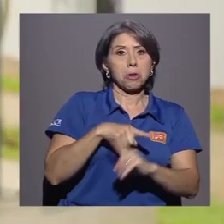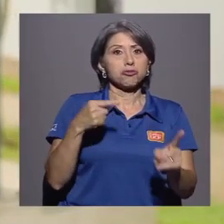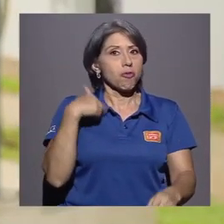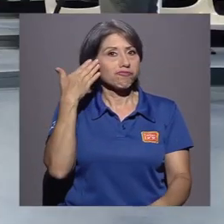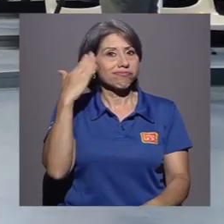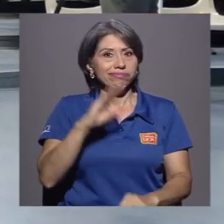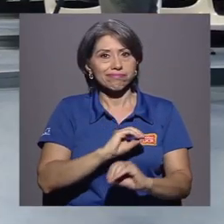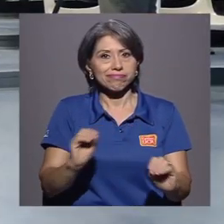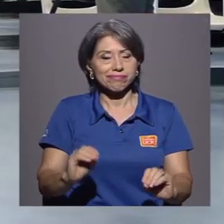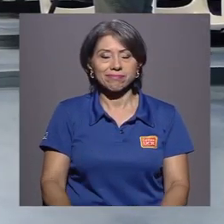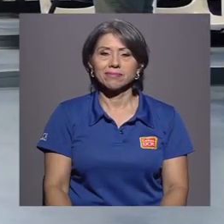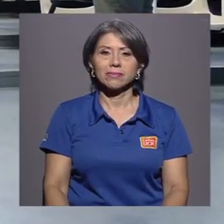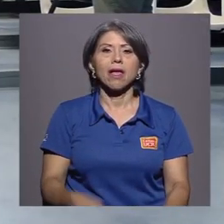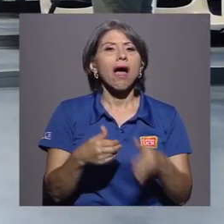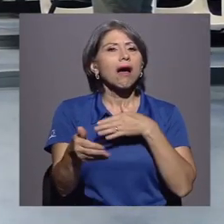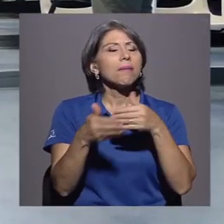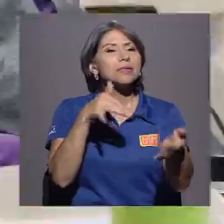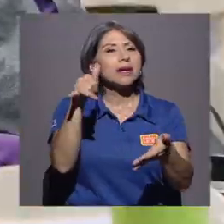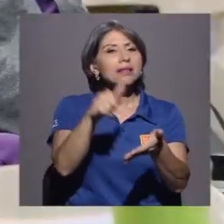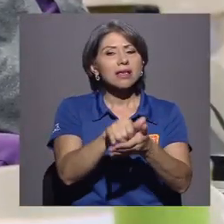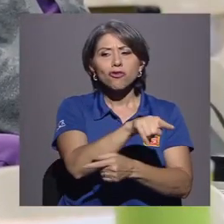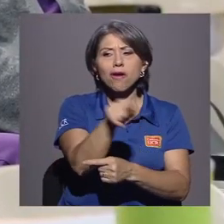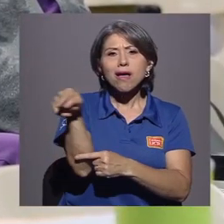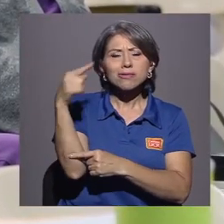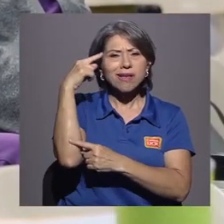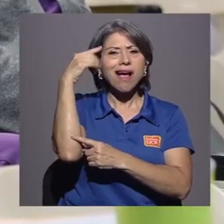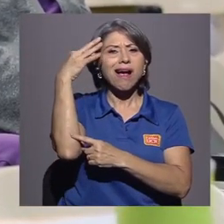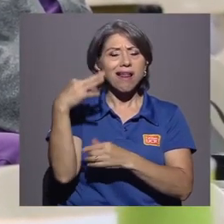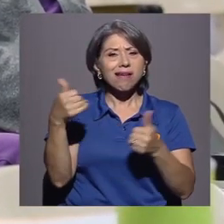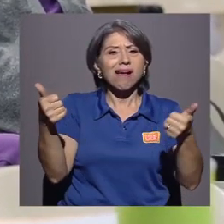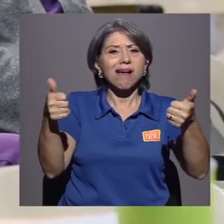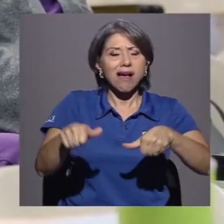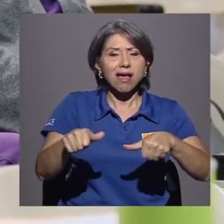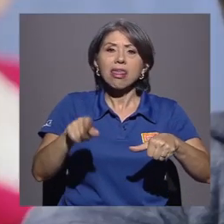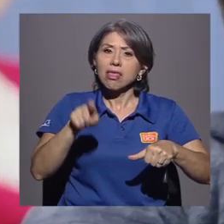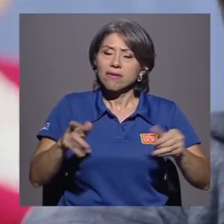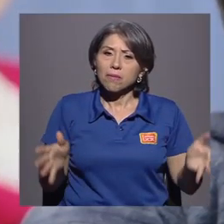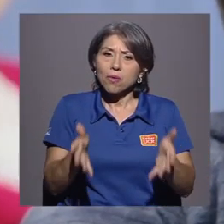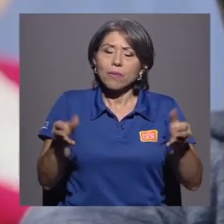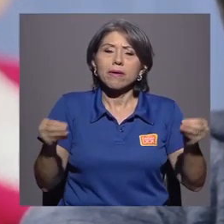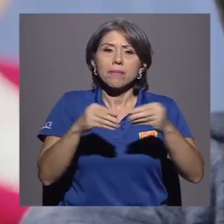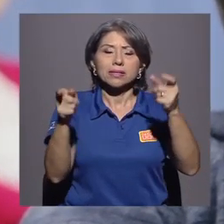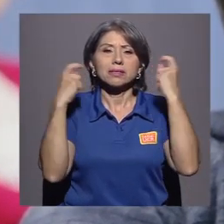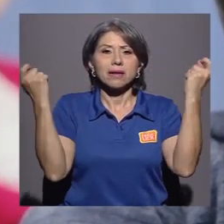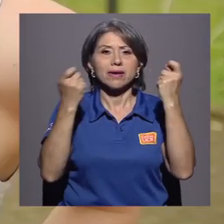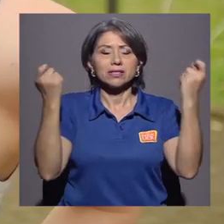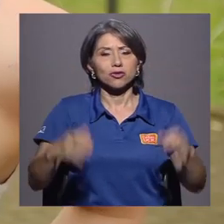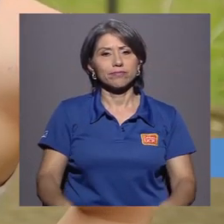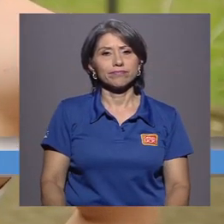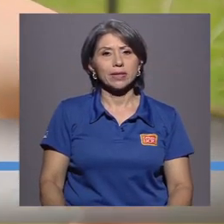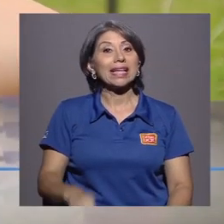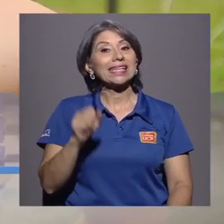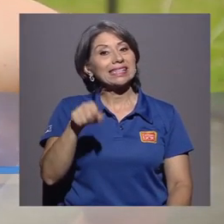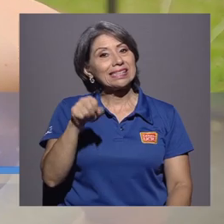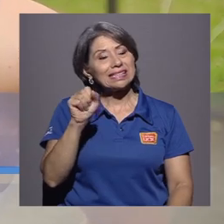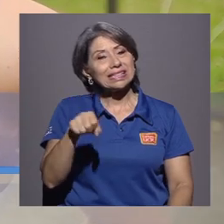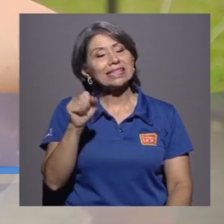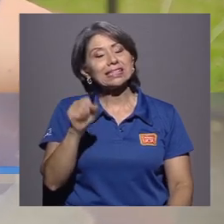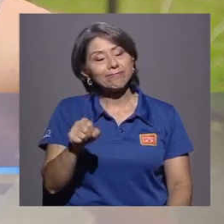pero ni idea. A pesar de esto, coinciden en que se debería promover más su celebración. Sí, siento que parte de la